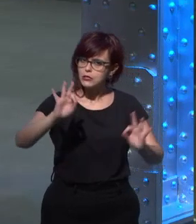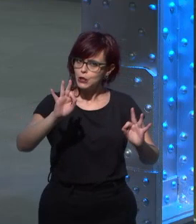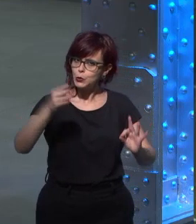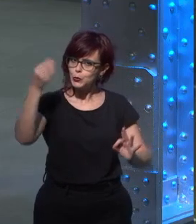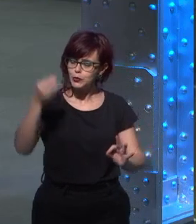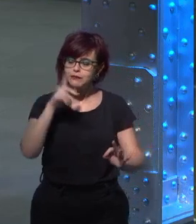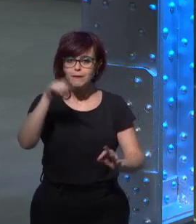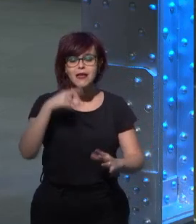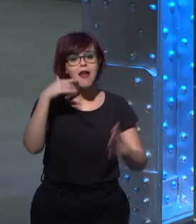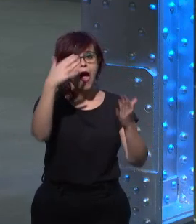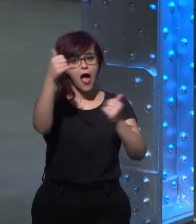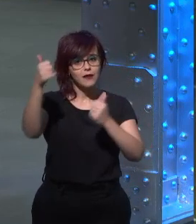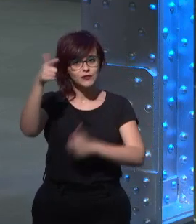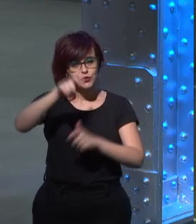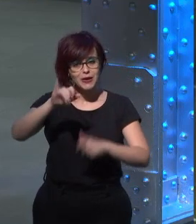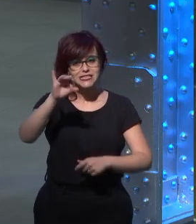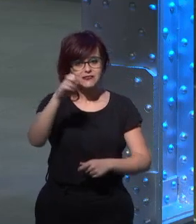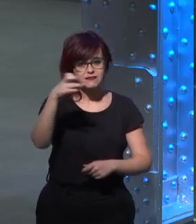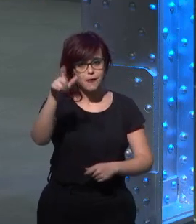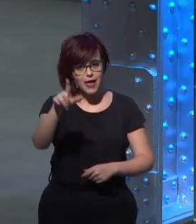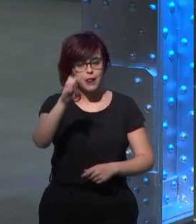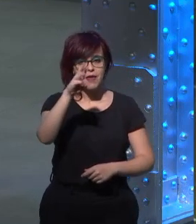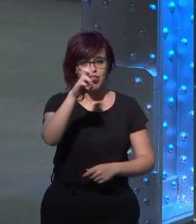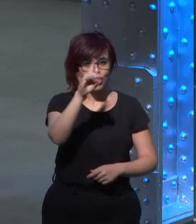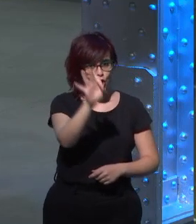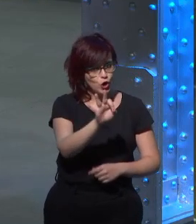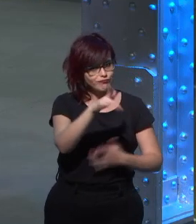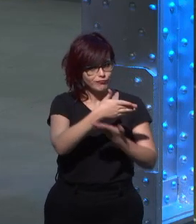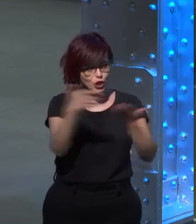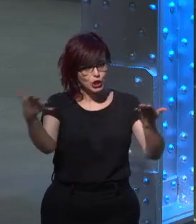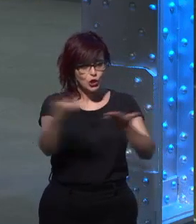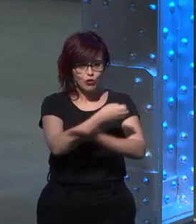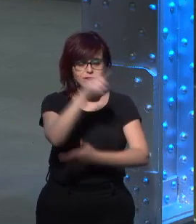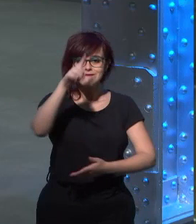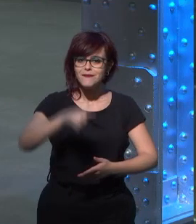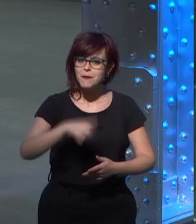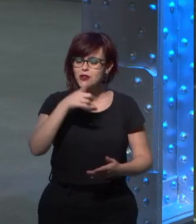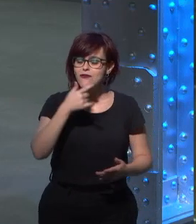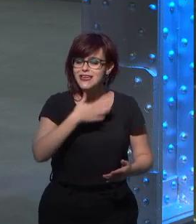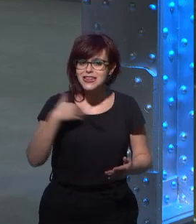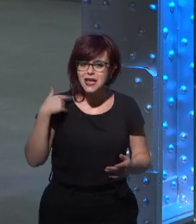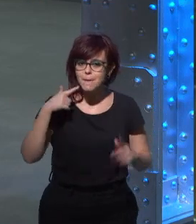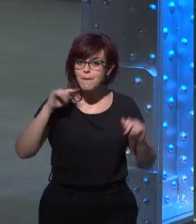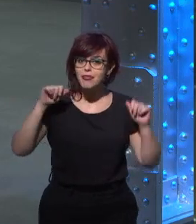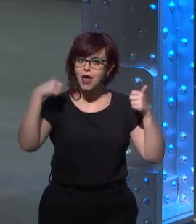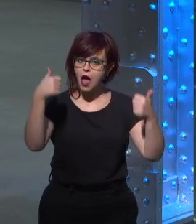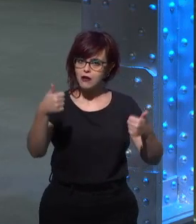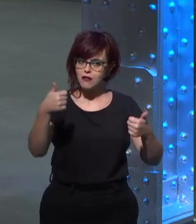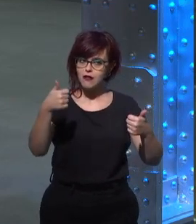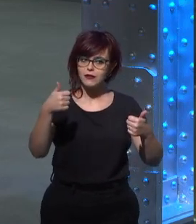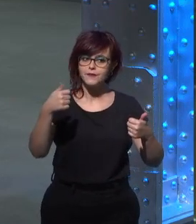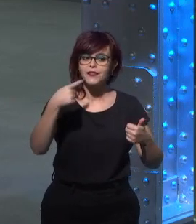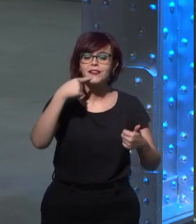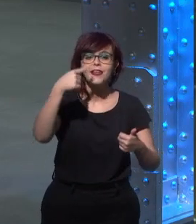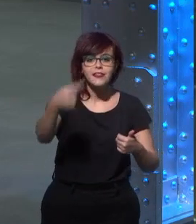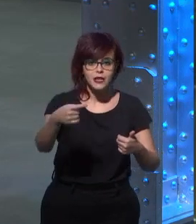Quiero también saludar a muchos de los amigos que aquí se encuentran, a Isabel, a Pedro, en general a todos. Y bueno, yo quisiera empezar